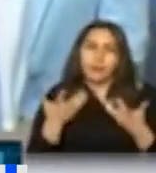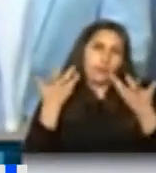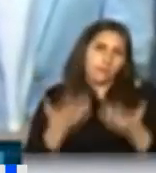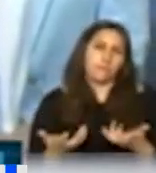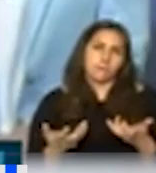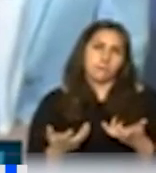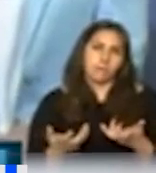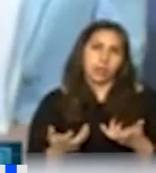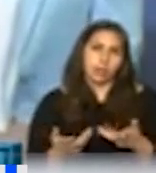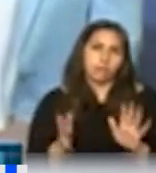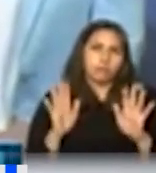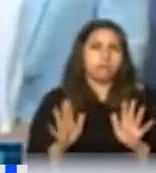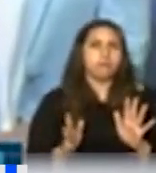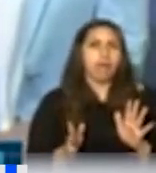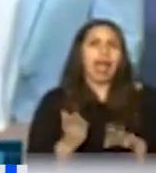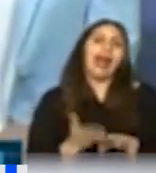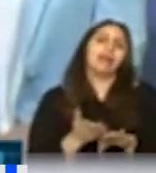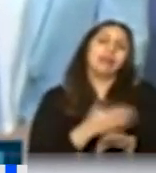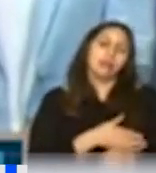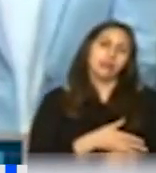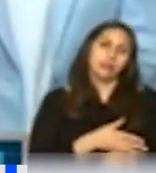tener palabras